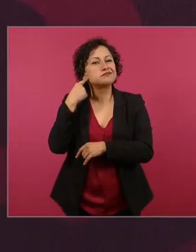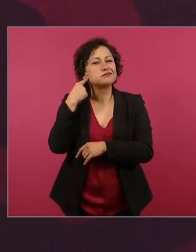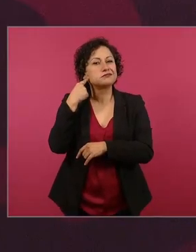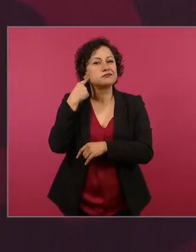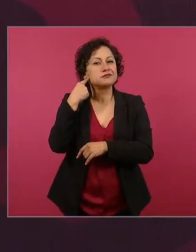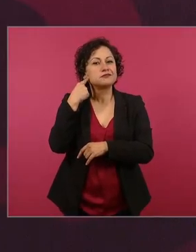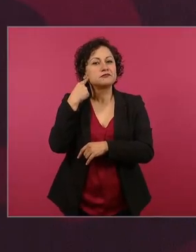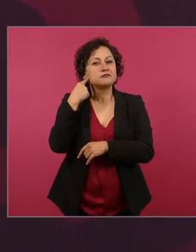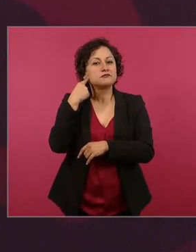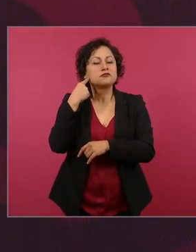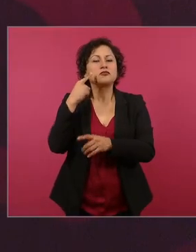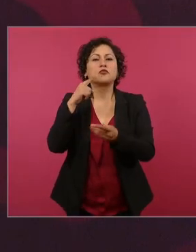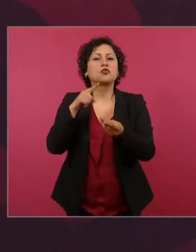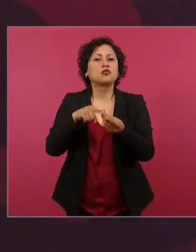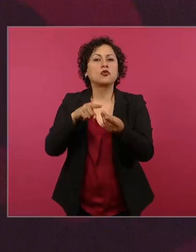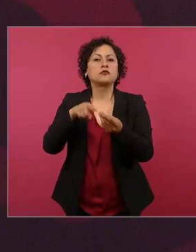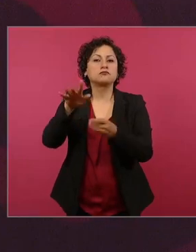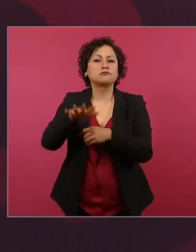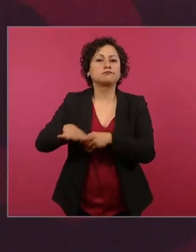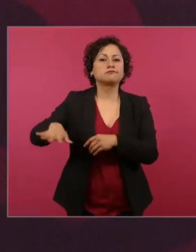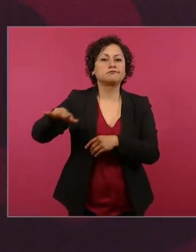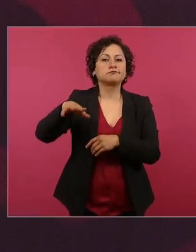en la Sierra Mazateca,